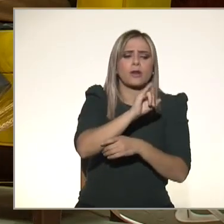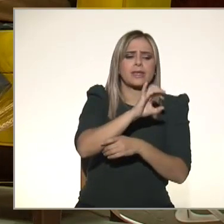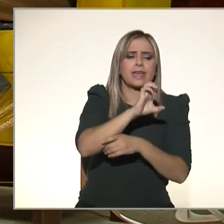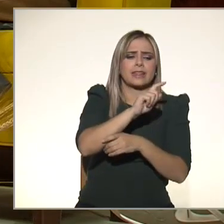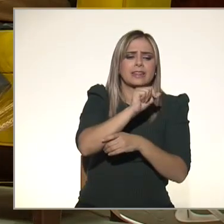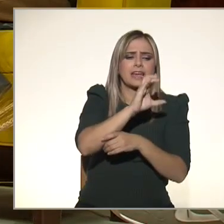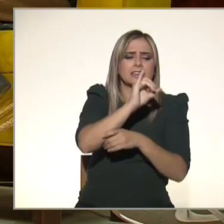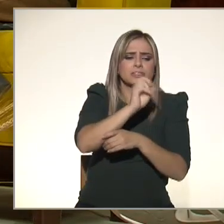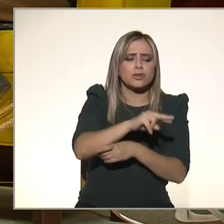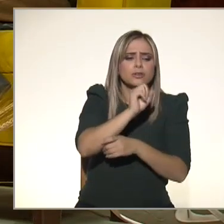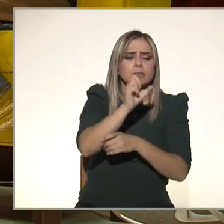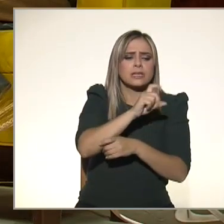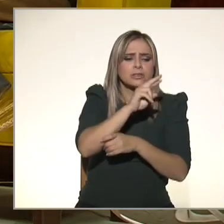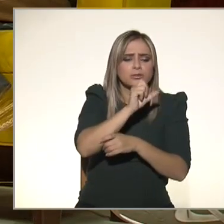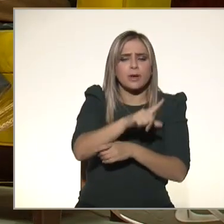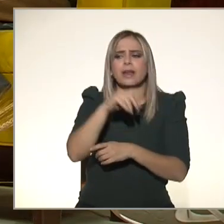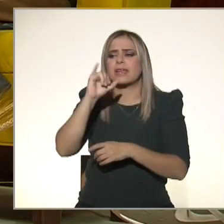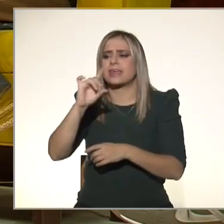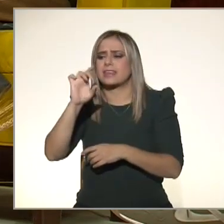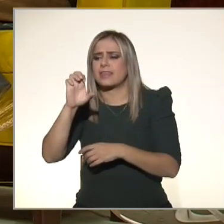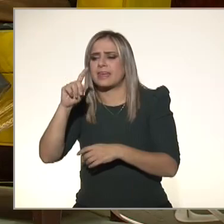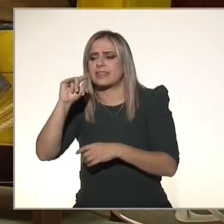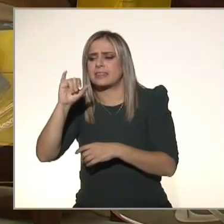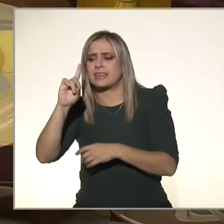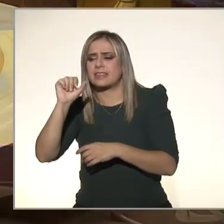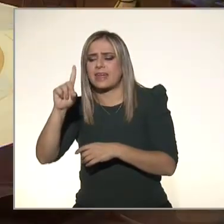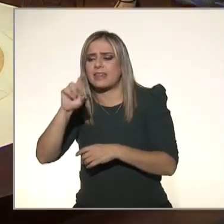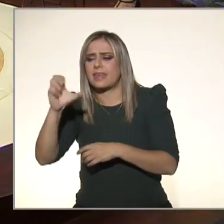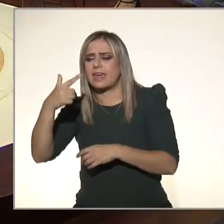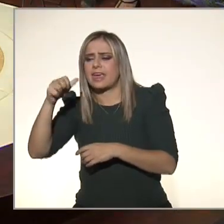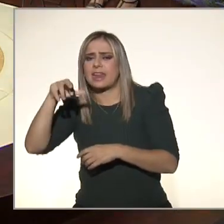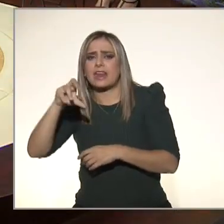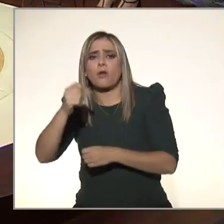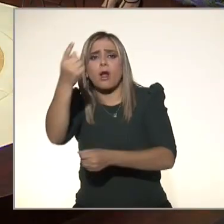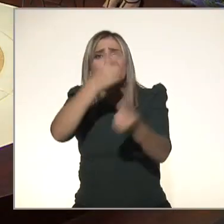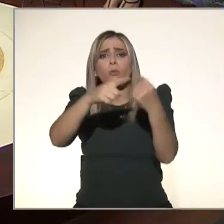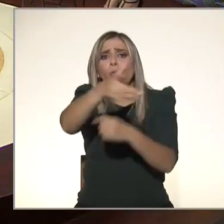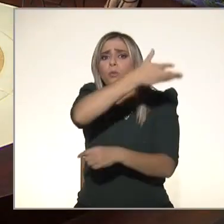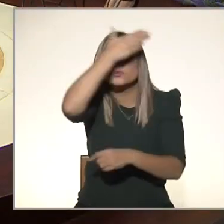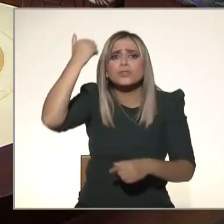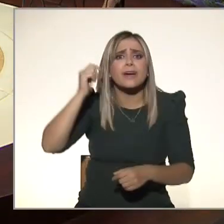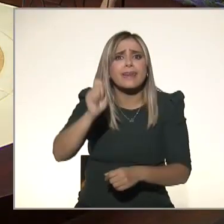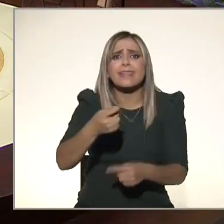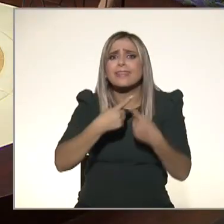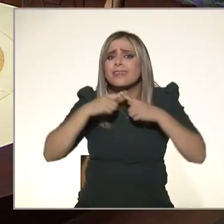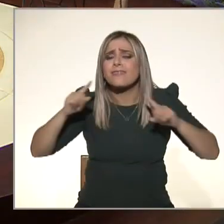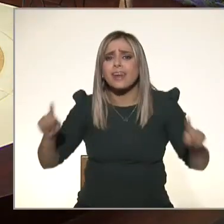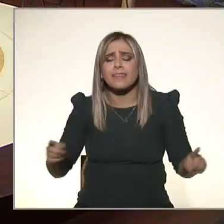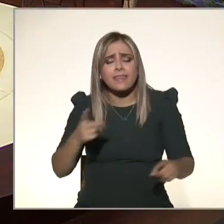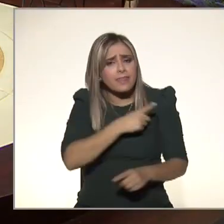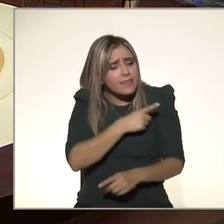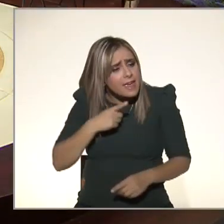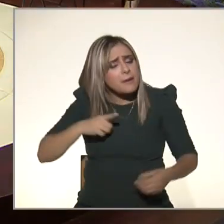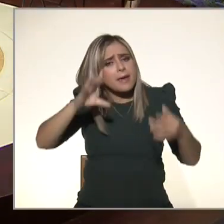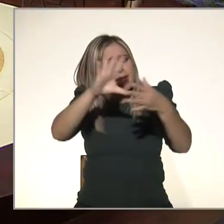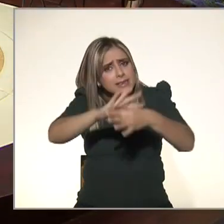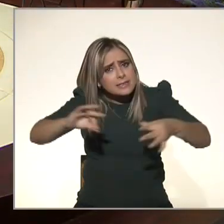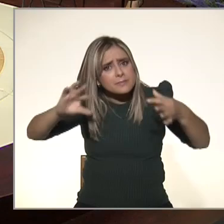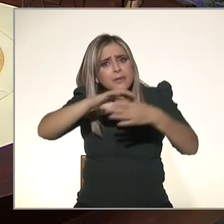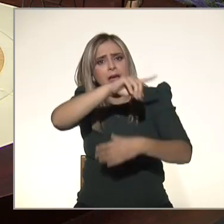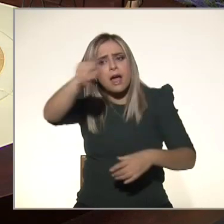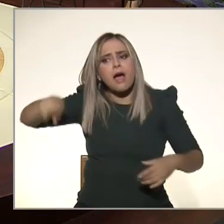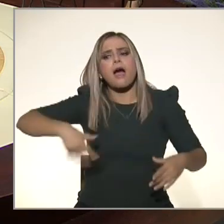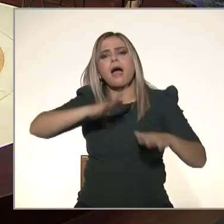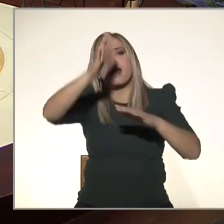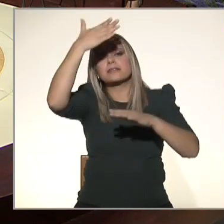e identidad de género? Yo sé que estamos tocando temas que a lo mejor no les gusta a mucha gente, pero hay que hablar de ellos. Por supuesto. Hay que hablar de ellos y sobre todo